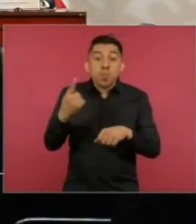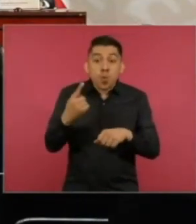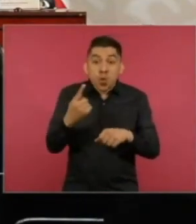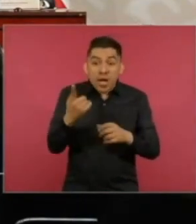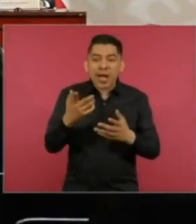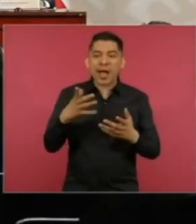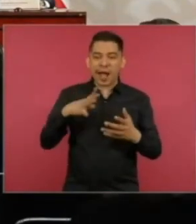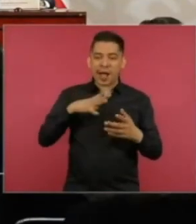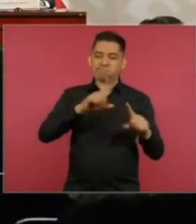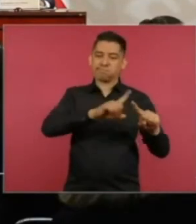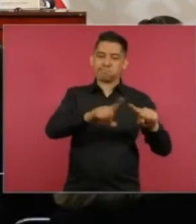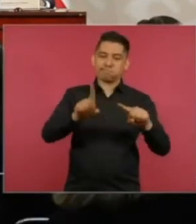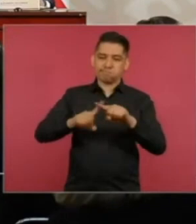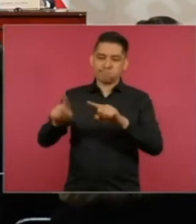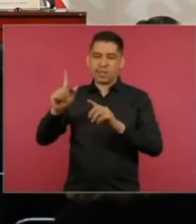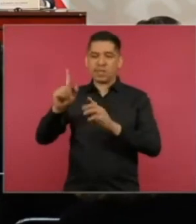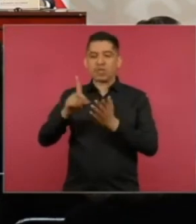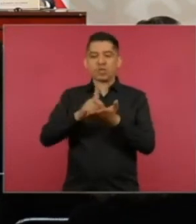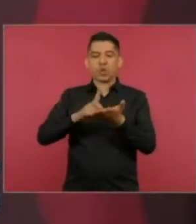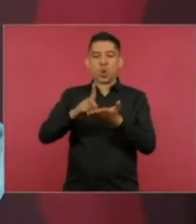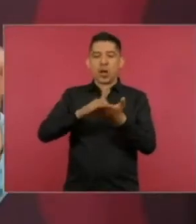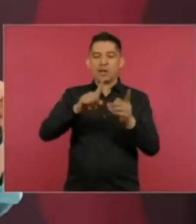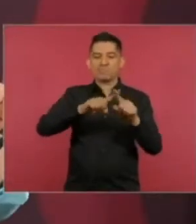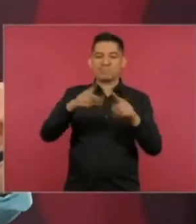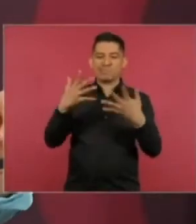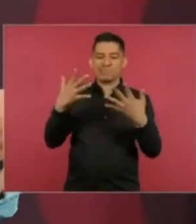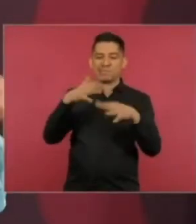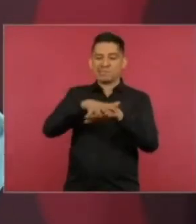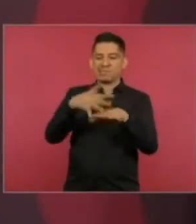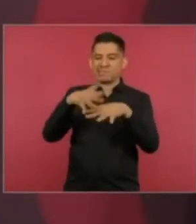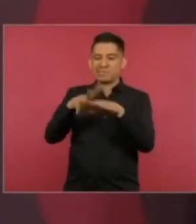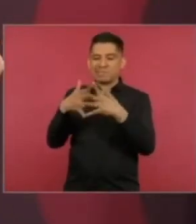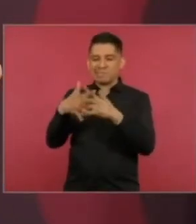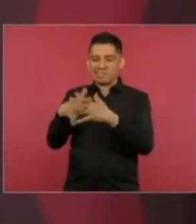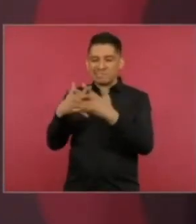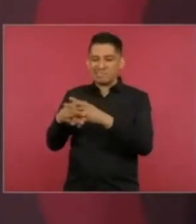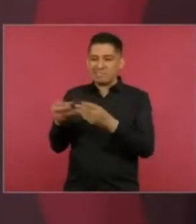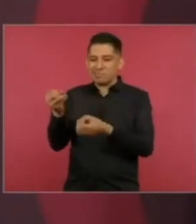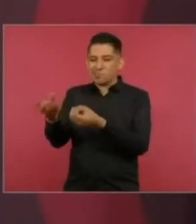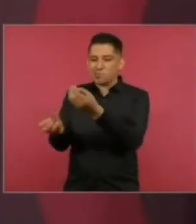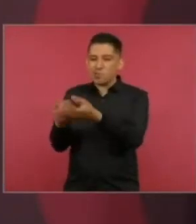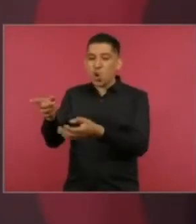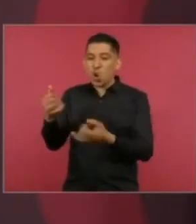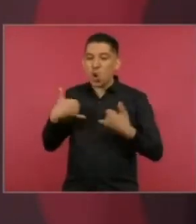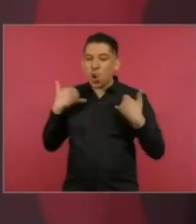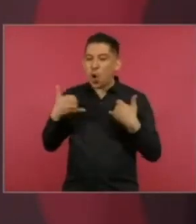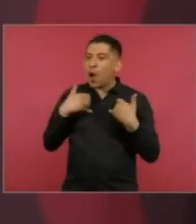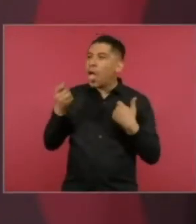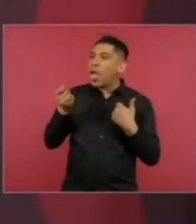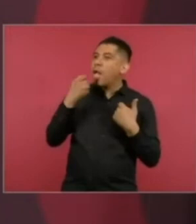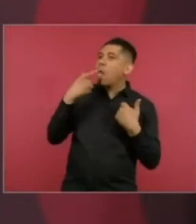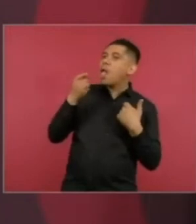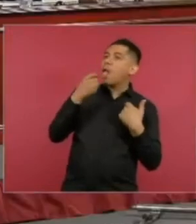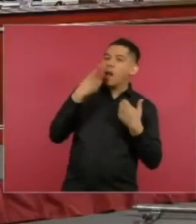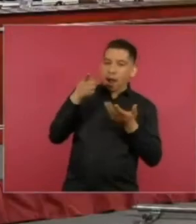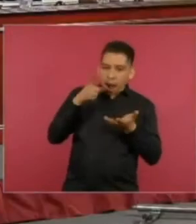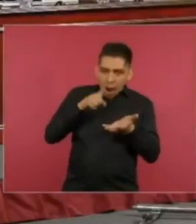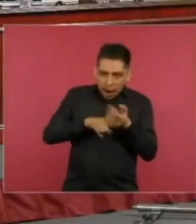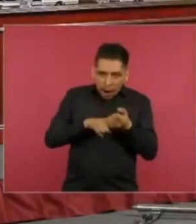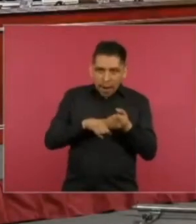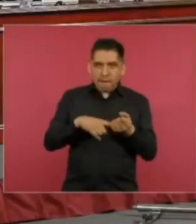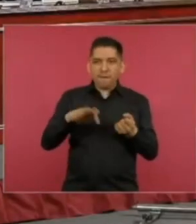mixtas, ¿verdad? Entonces un joven cree que está consumiendo una droga y en esa droga viene adicionado